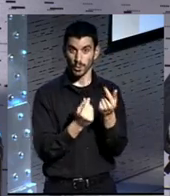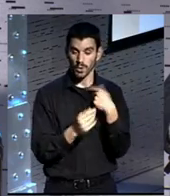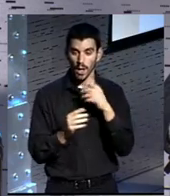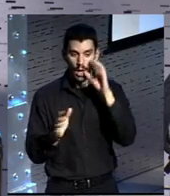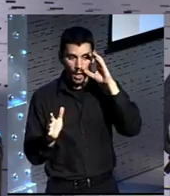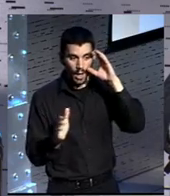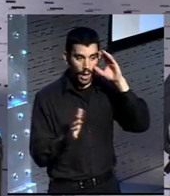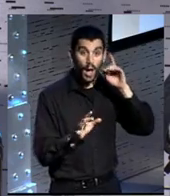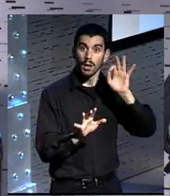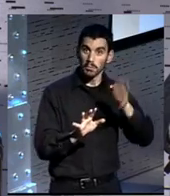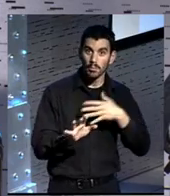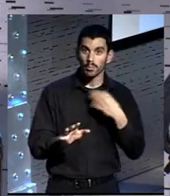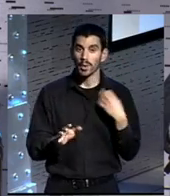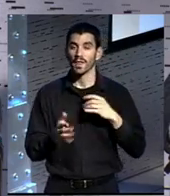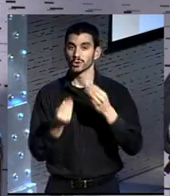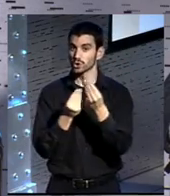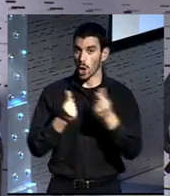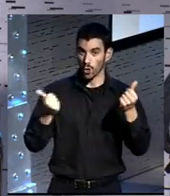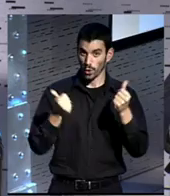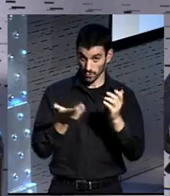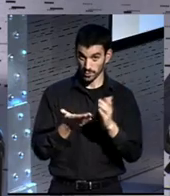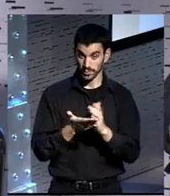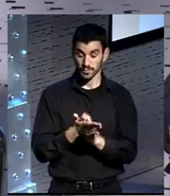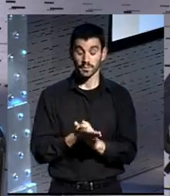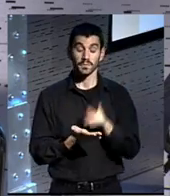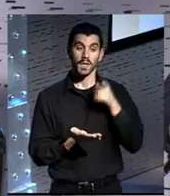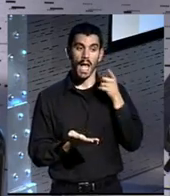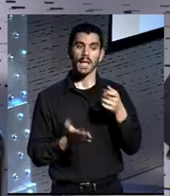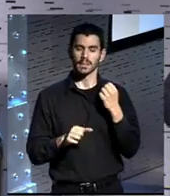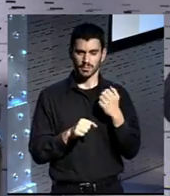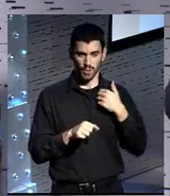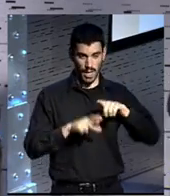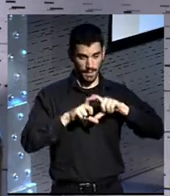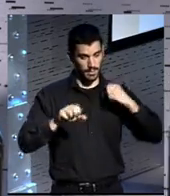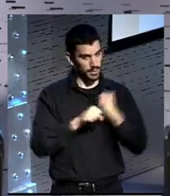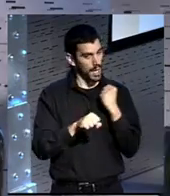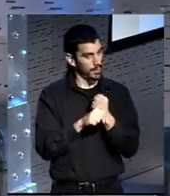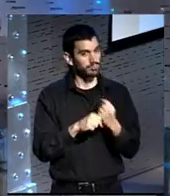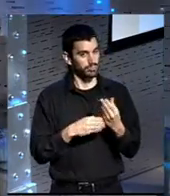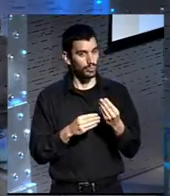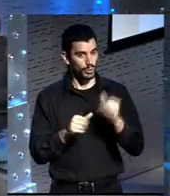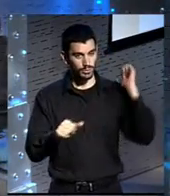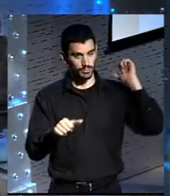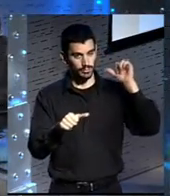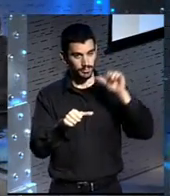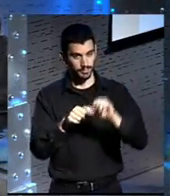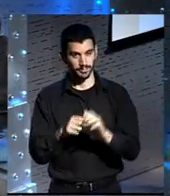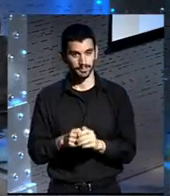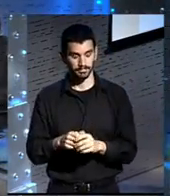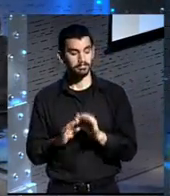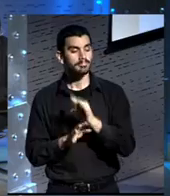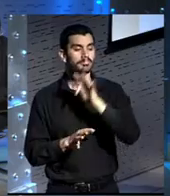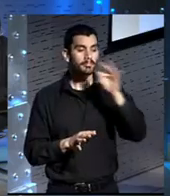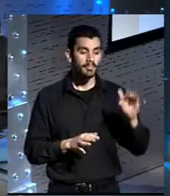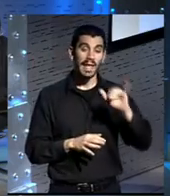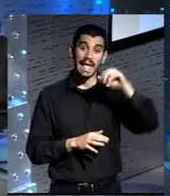cómo identificarlo. Y bueno, pues en ese tipo de cosas hemos trabajado en los últimos años. En el caso de ING Direct, pues